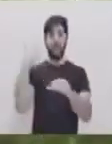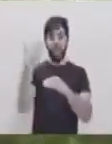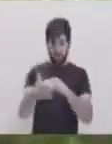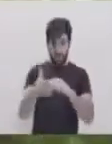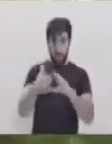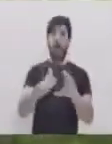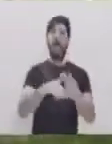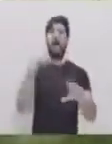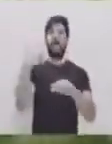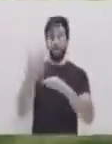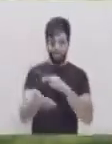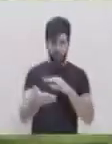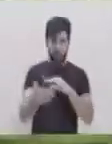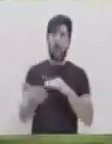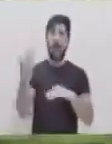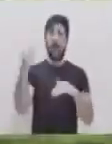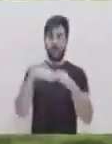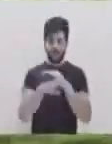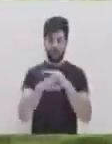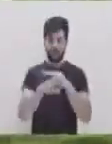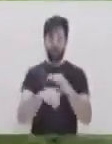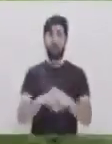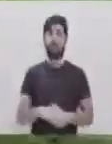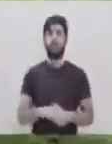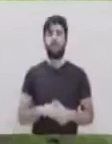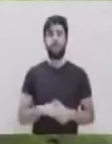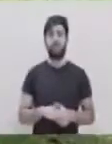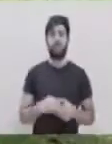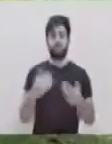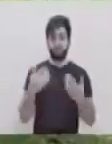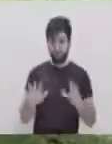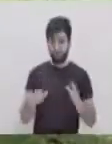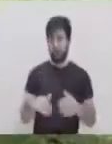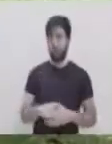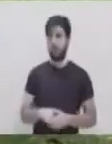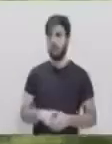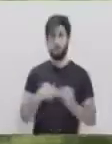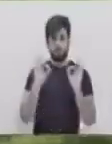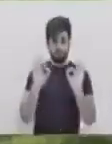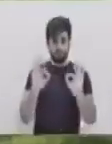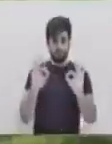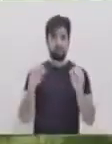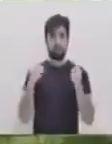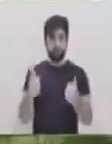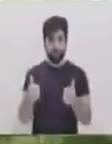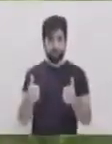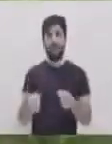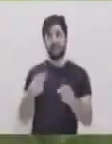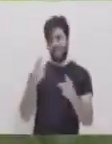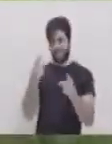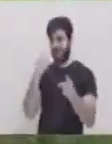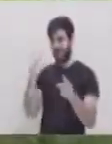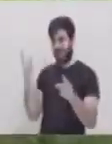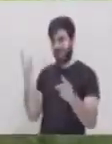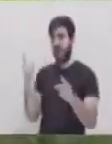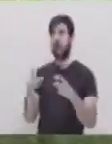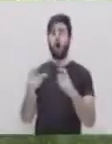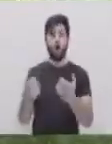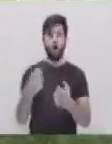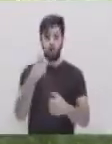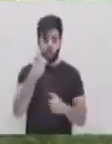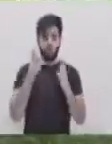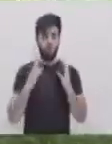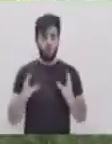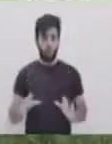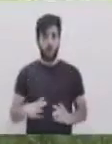¿Afuera? ¿Adentro? ¿Afuera? ¿Adentro? Gracias, ya no más. Muy bien. ¿Ves que con tu propio cuerpo